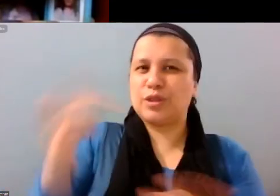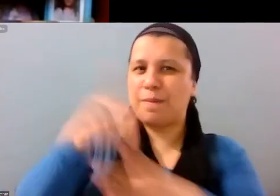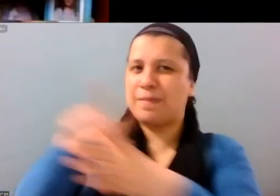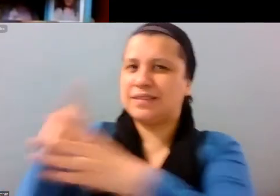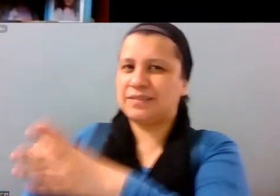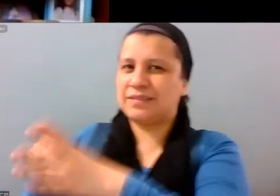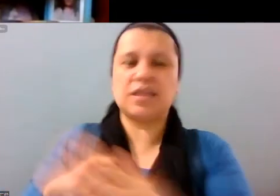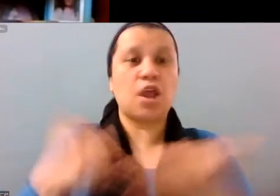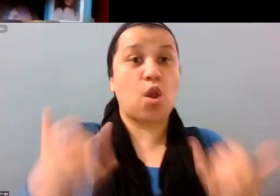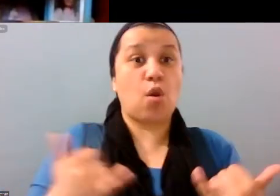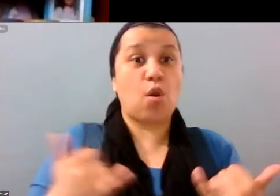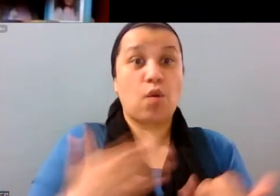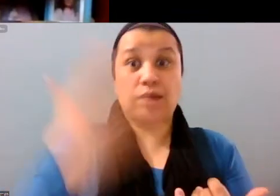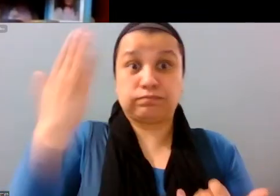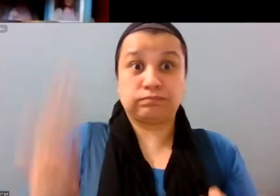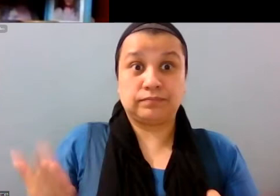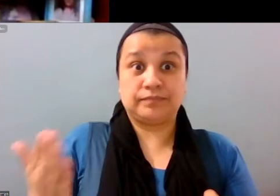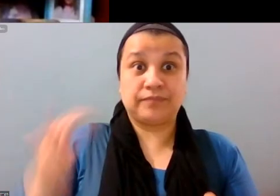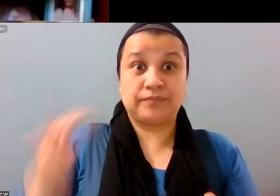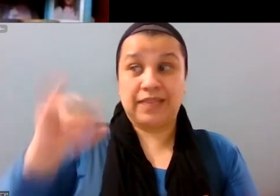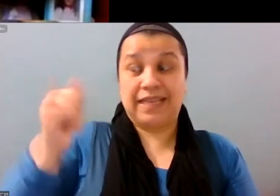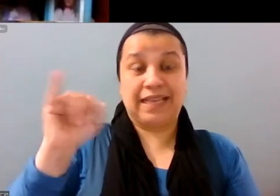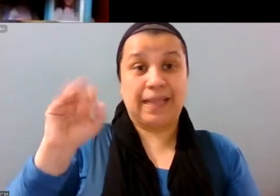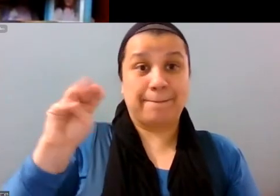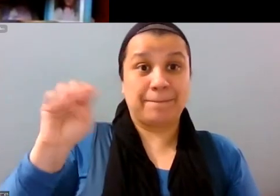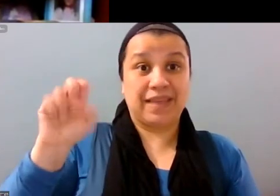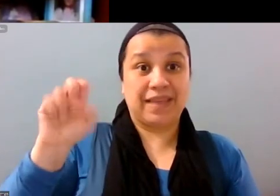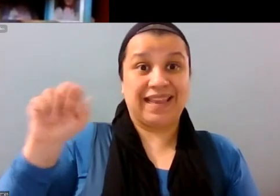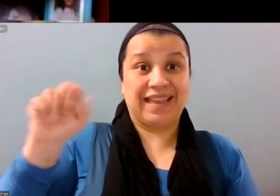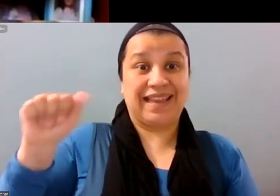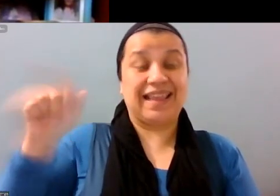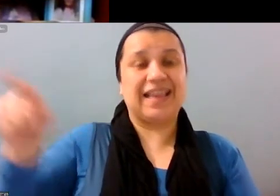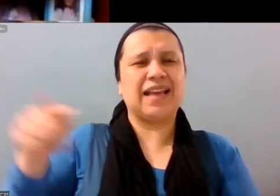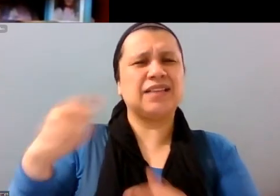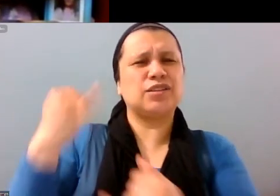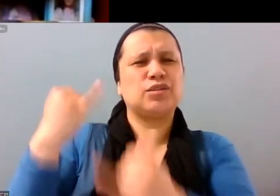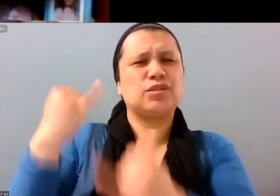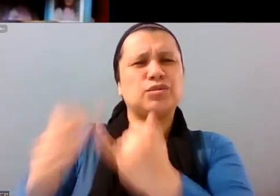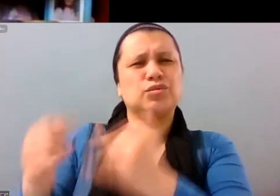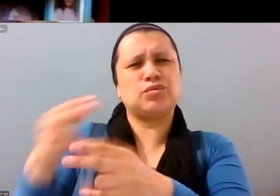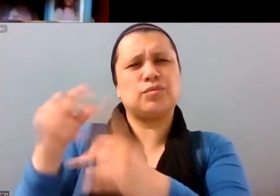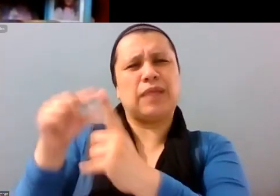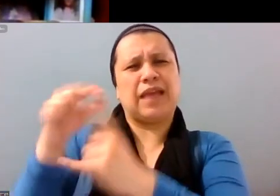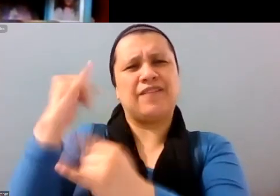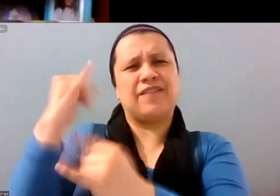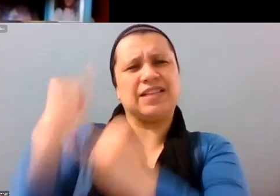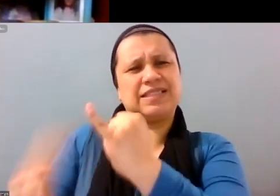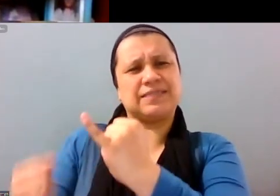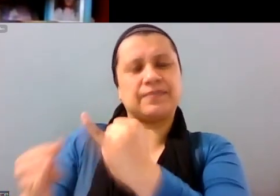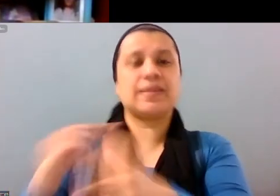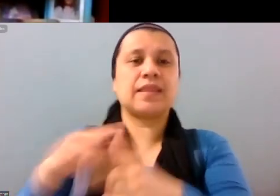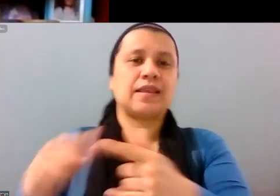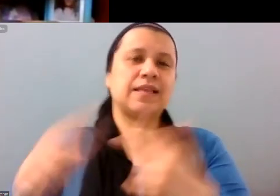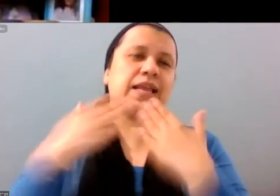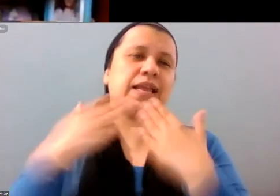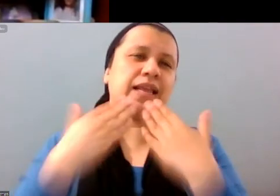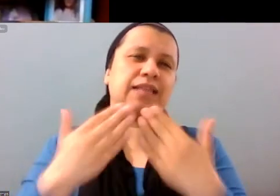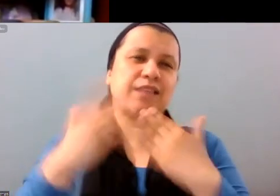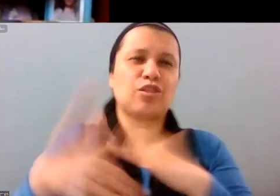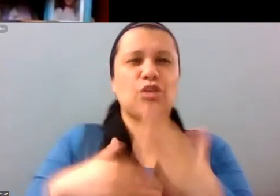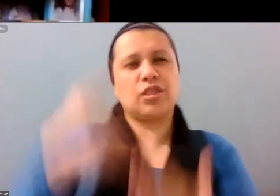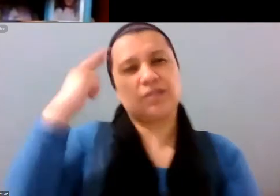dar el pase a Jimena Celedón que hará un breve cierre y agradecerles las reflexiones